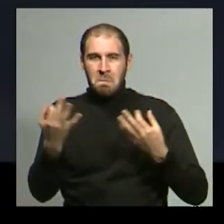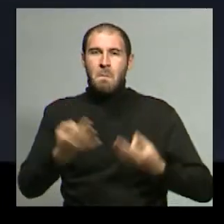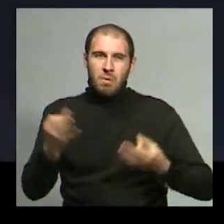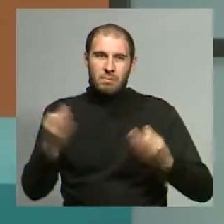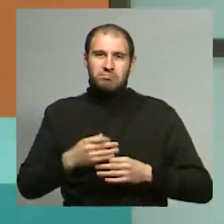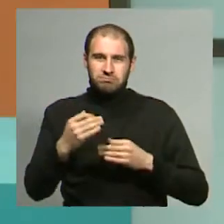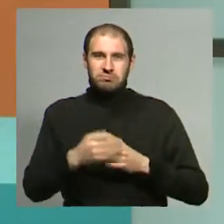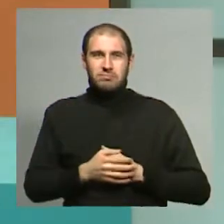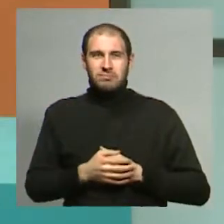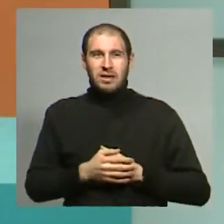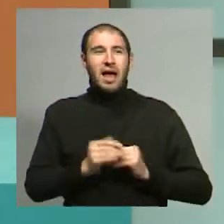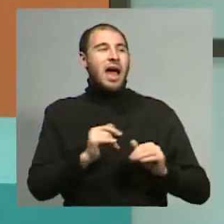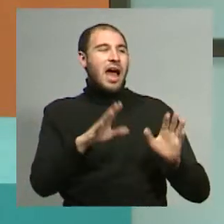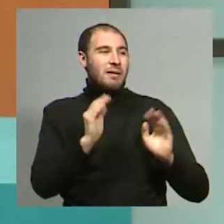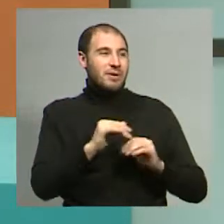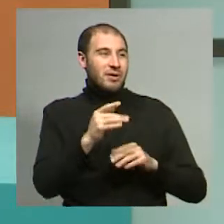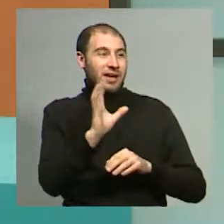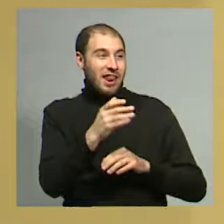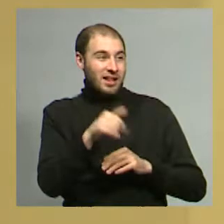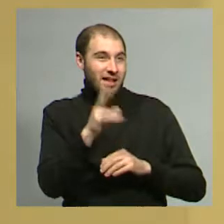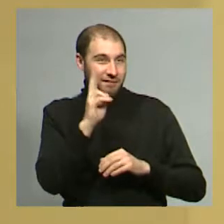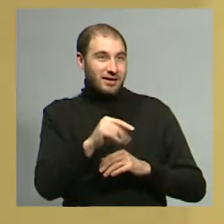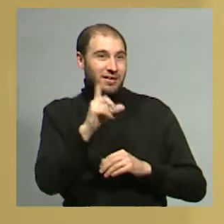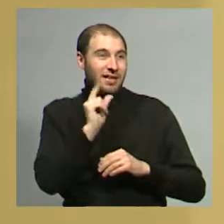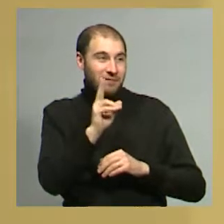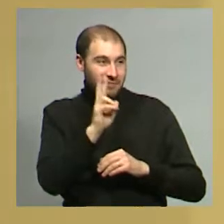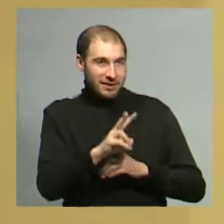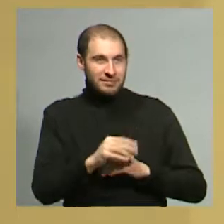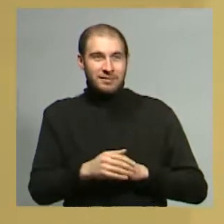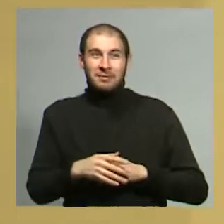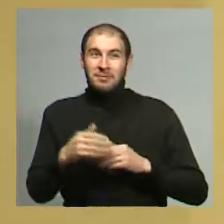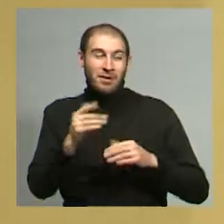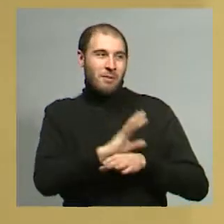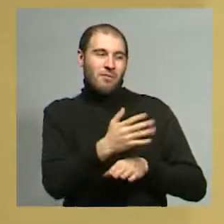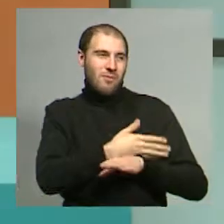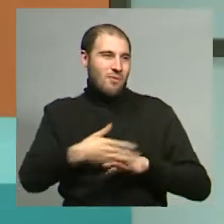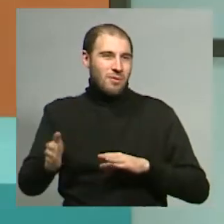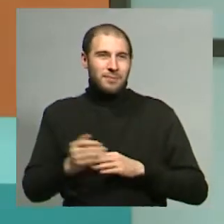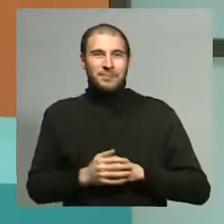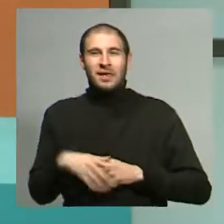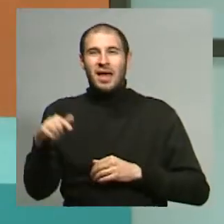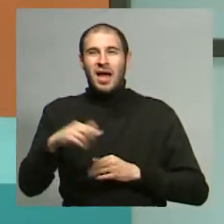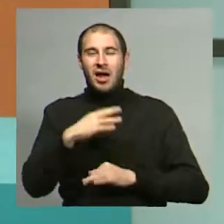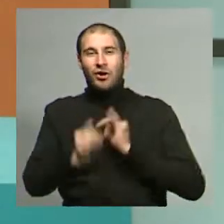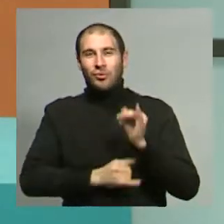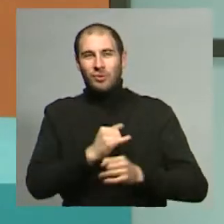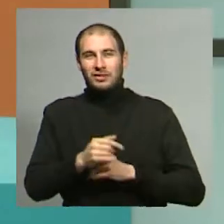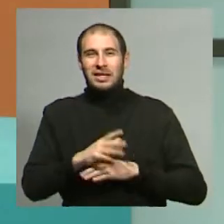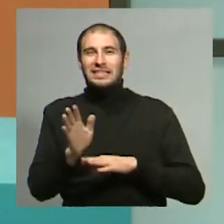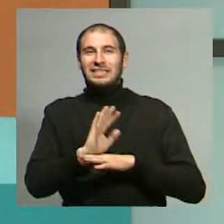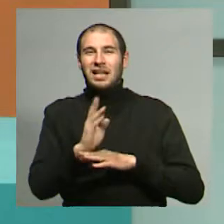las recomiendo. Dale, capaz que nos ponemos un día en el canal acá, en una jornada, y las vemos todas. Sería buenísimo. Maratón de Star Wars. Bueno, y ahora sí vamos a pasar al